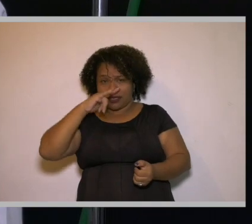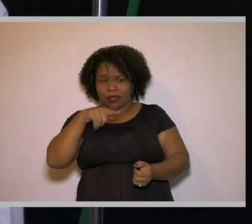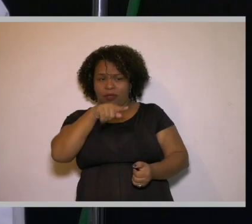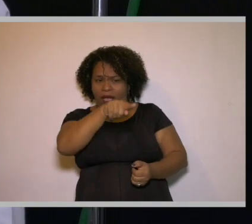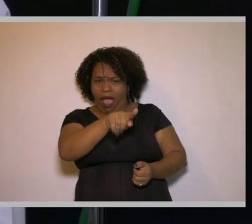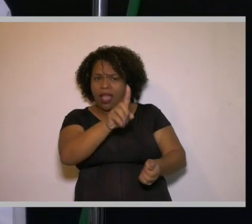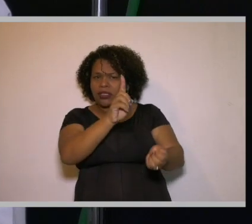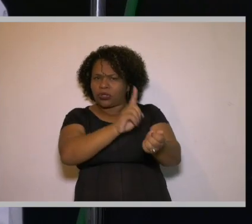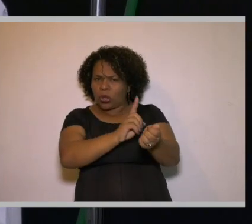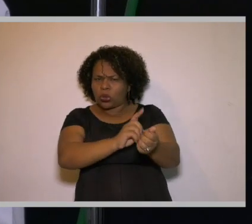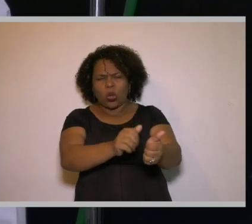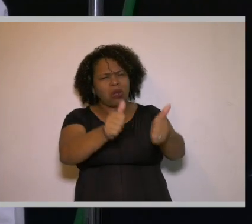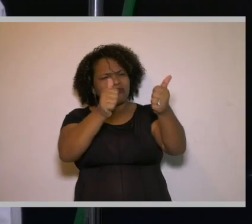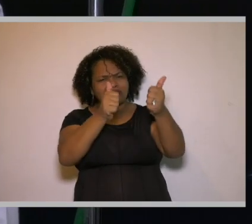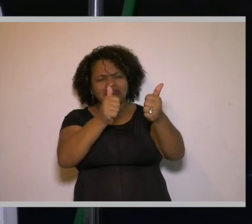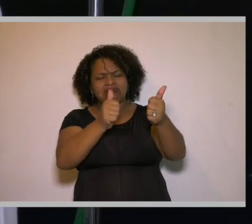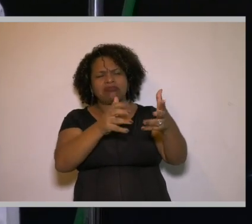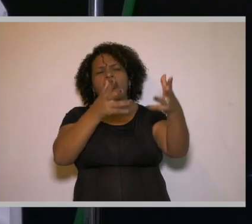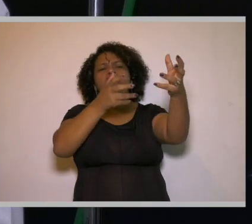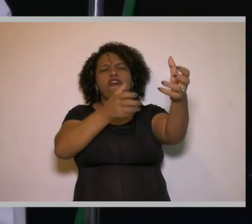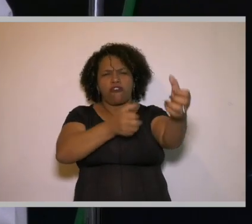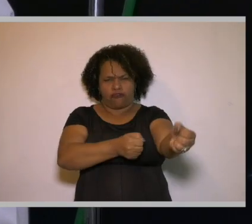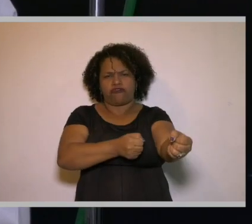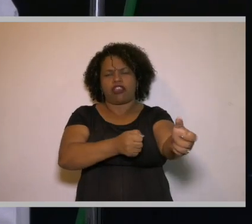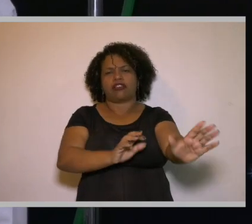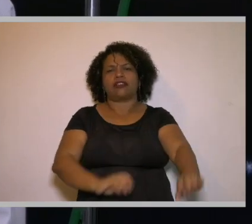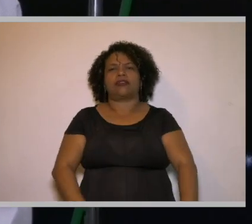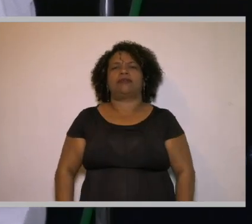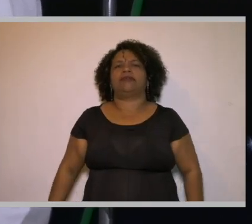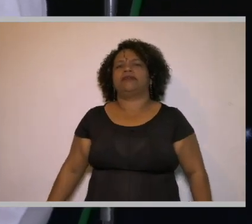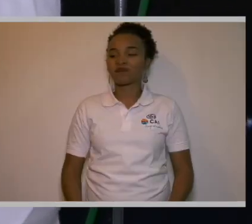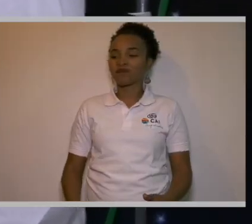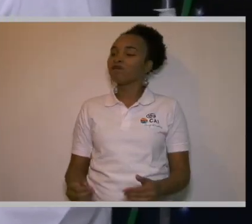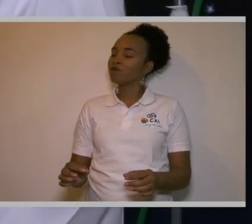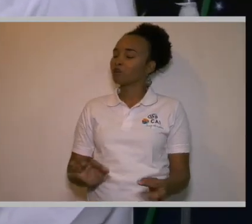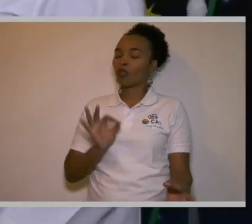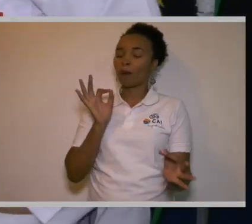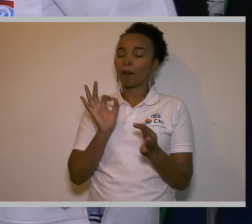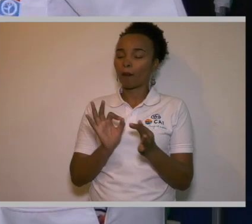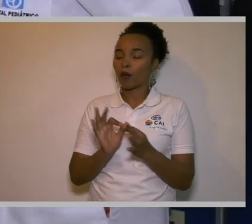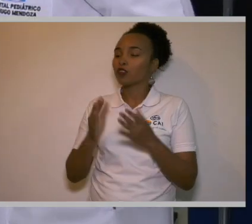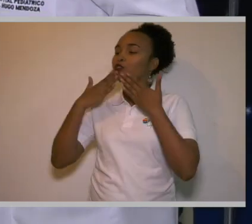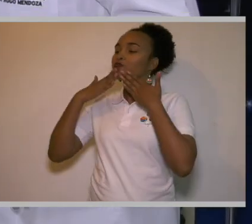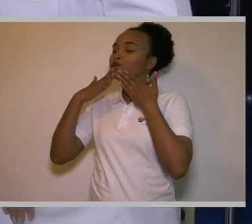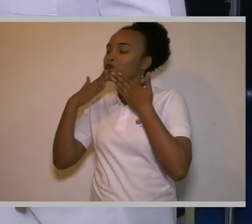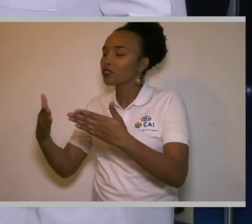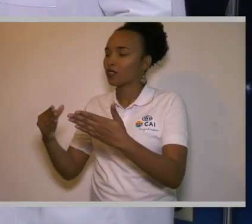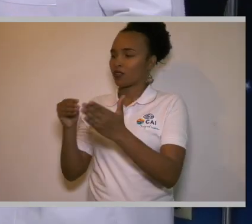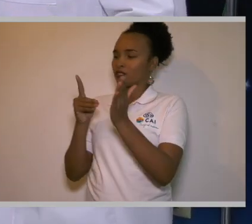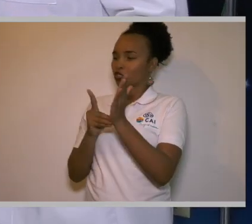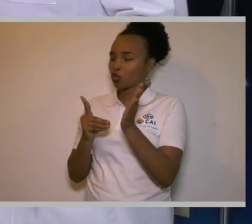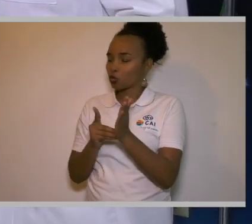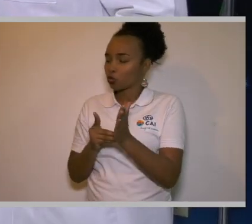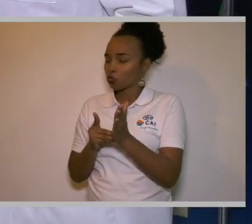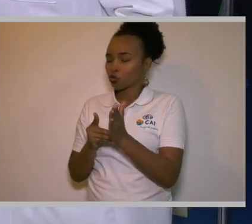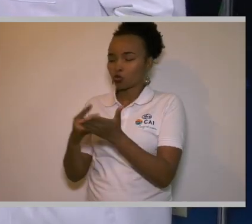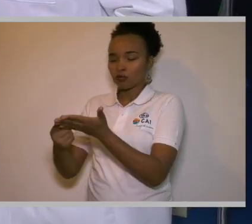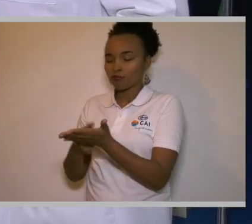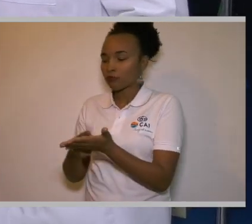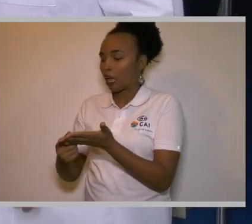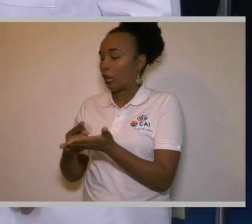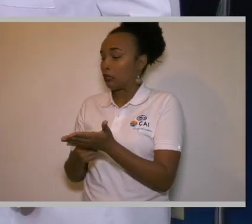su niño y tener confianza en quienes lo ven. Perfecto, doctora. Muchísimas gracias por